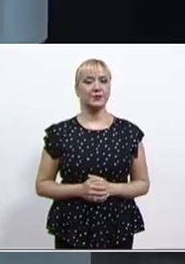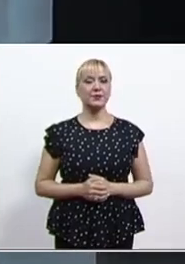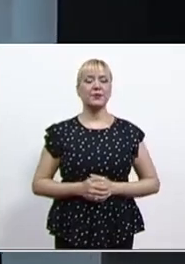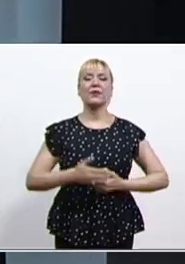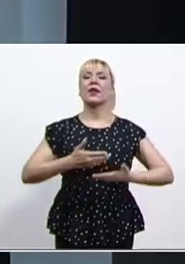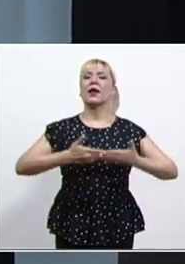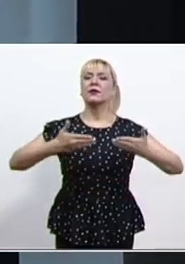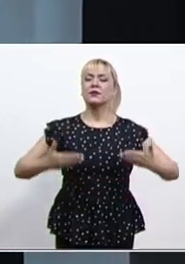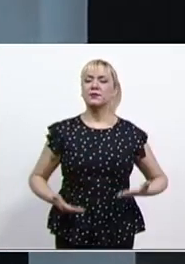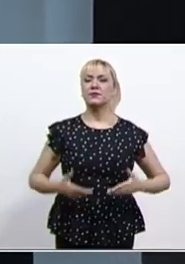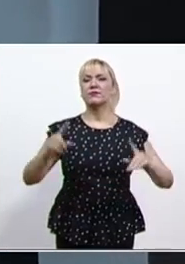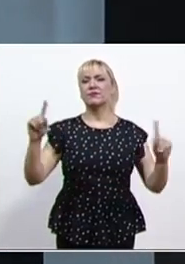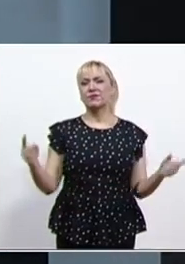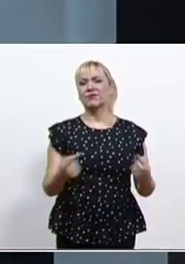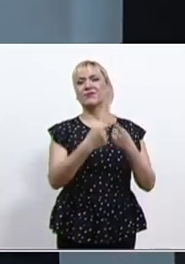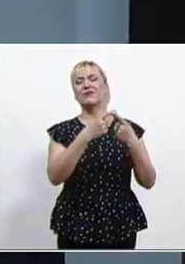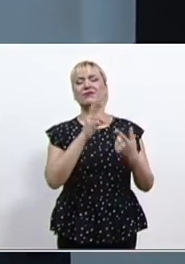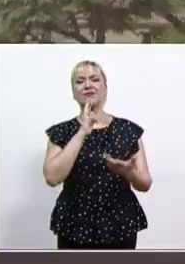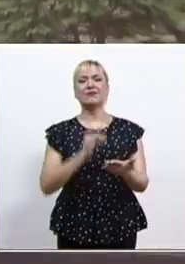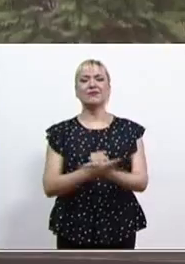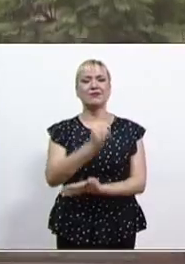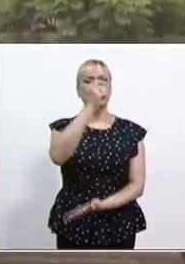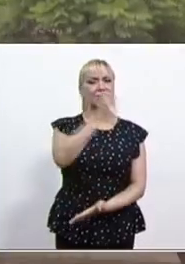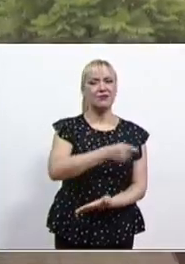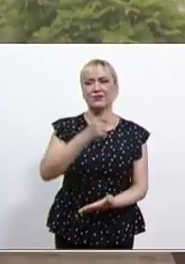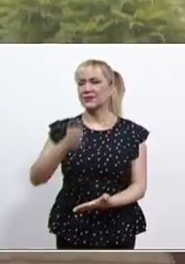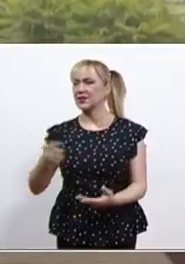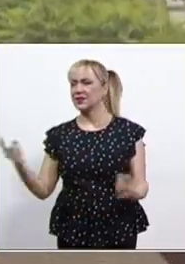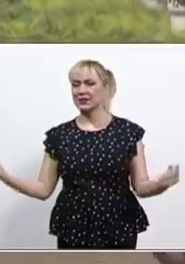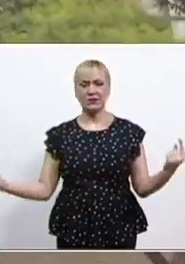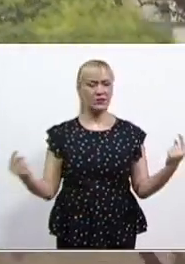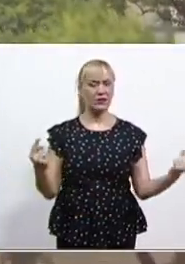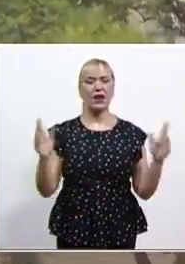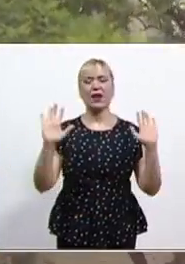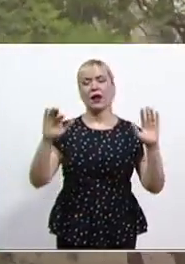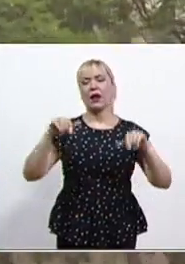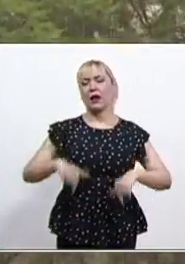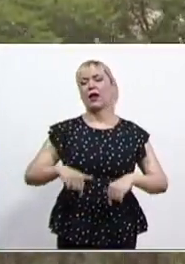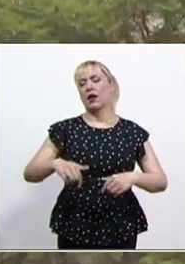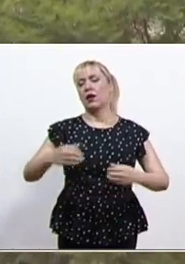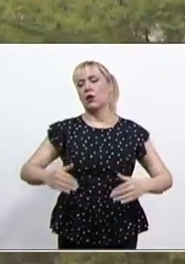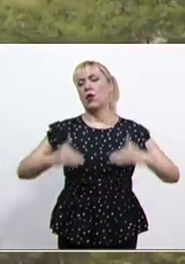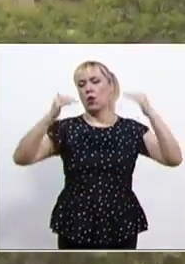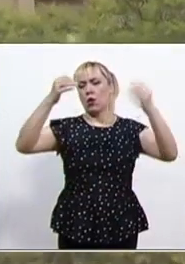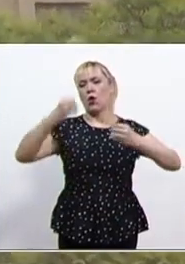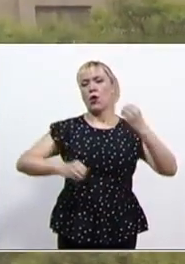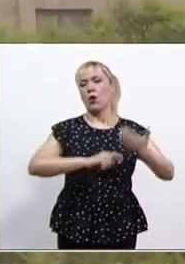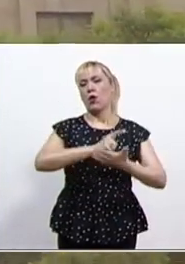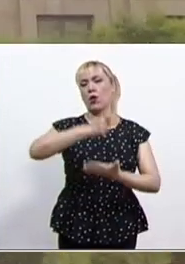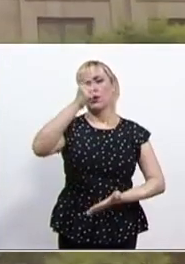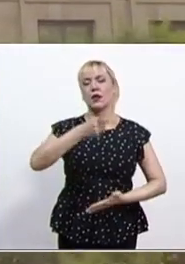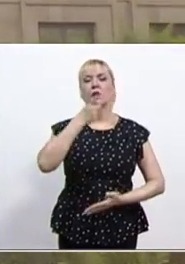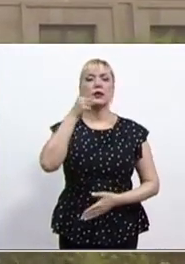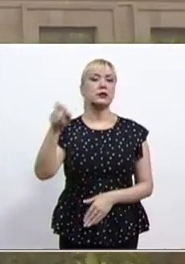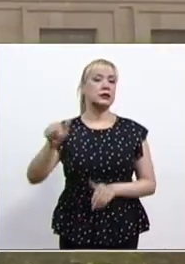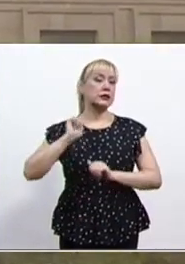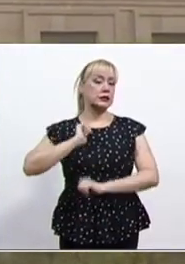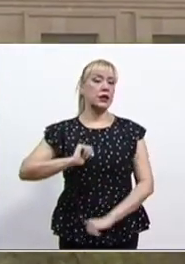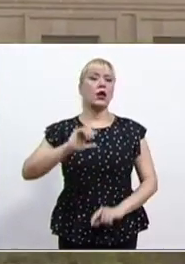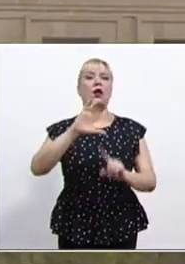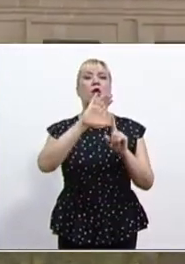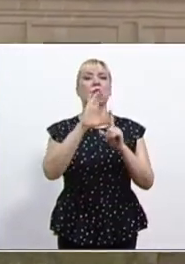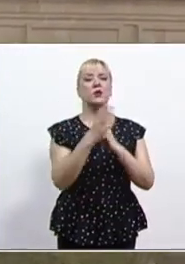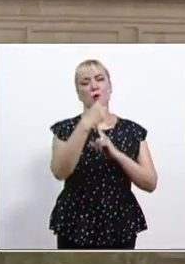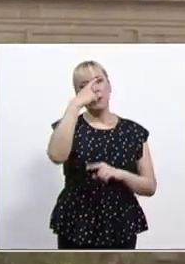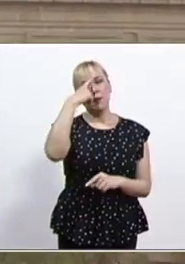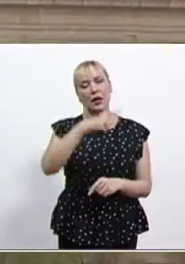Y al resolver una contradicción de tesis, la primera sala de la Corte determinó que la Secretaría Técnica de Combate a la Tortura, Tratos Crueles e